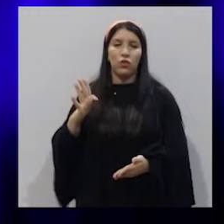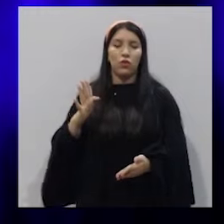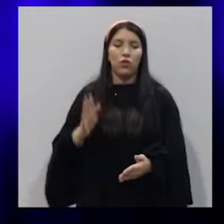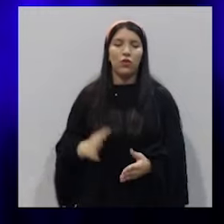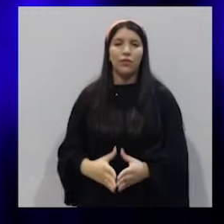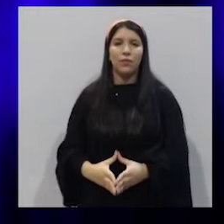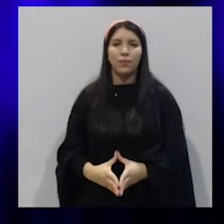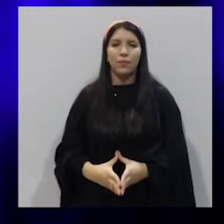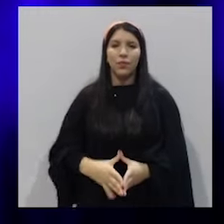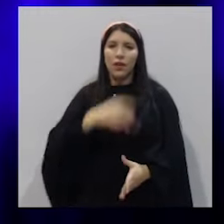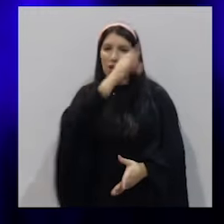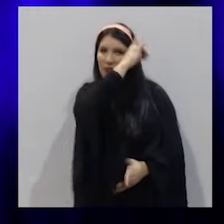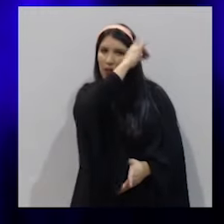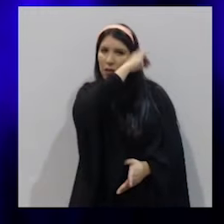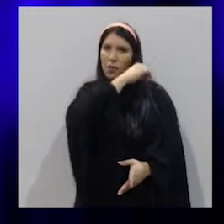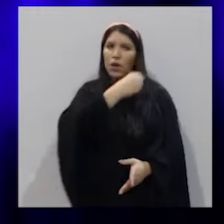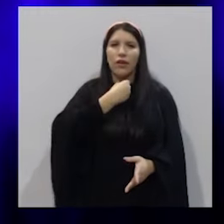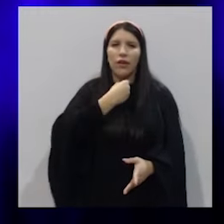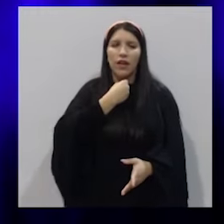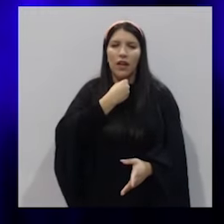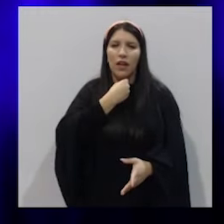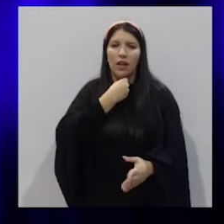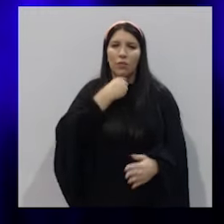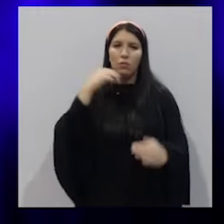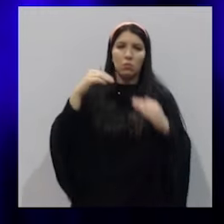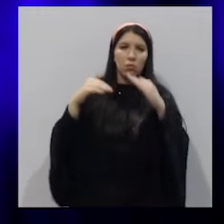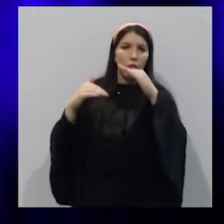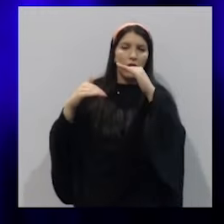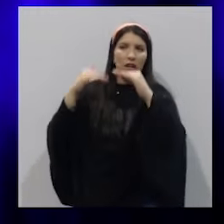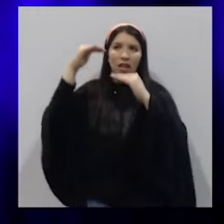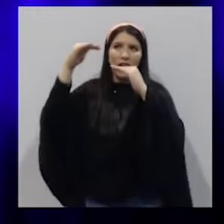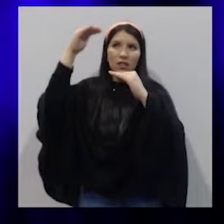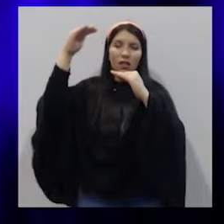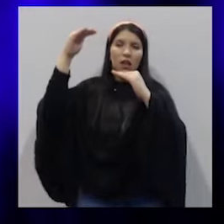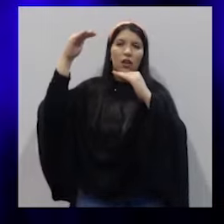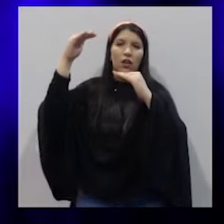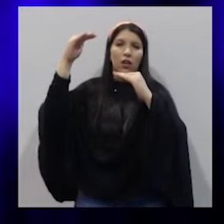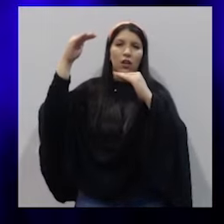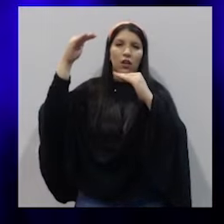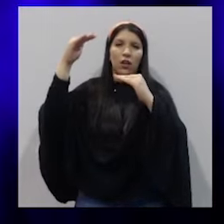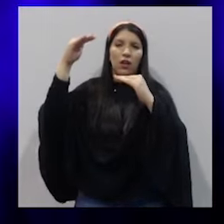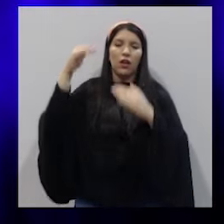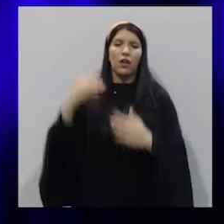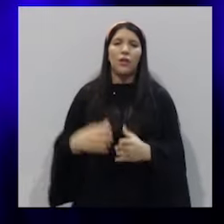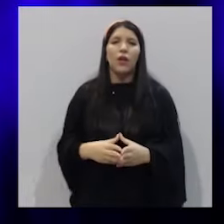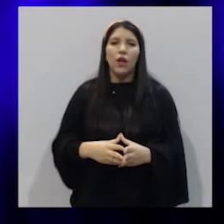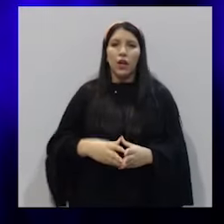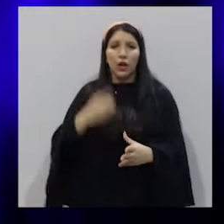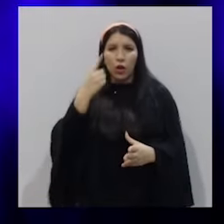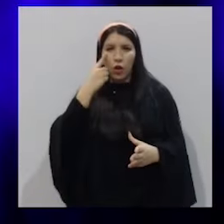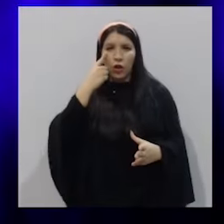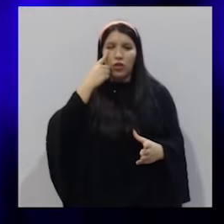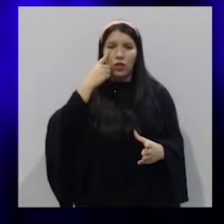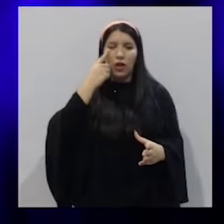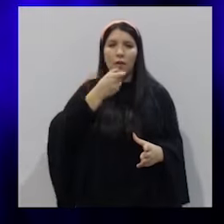podamos crecer en el conocimiento de la palabra de dios conocer lo que es el plan de dios conocer lo que es el